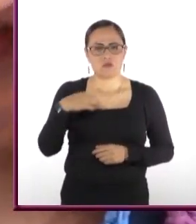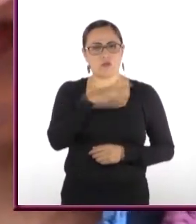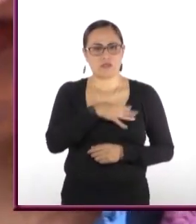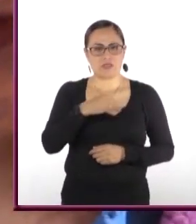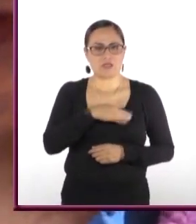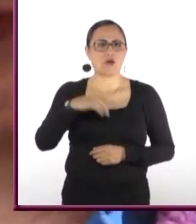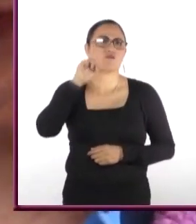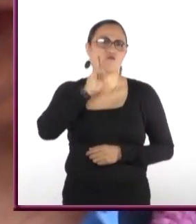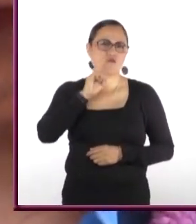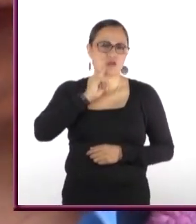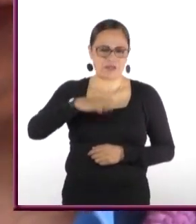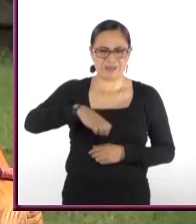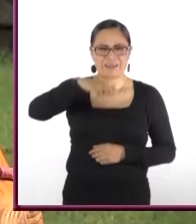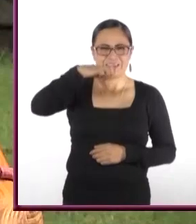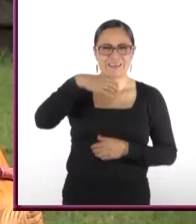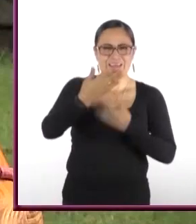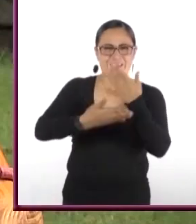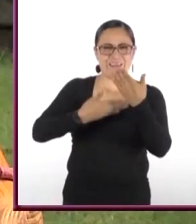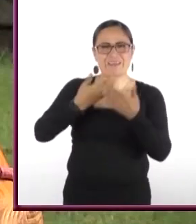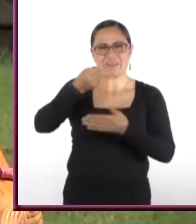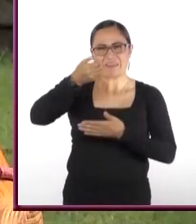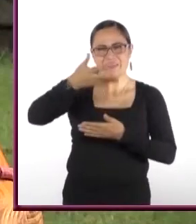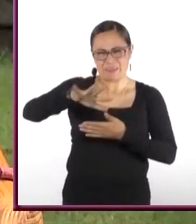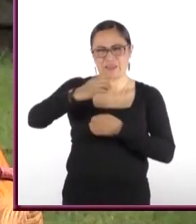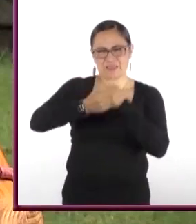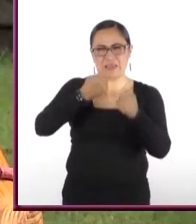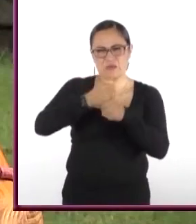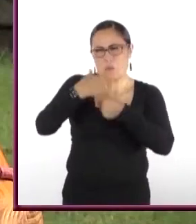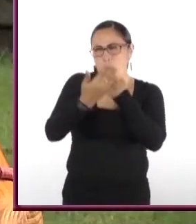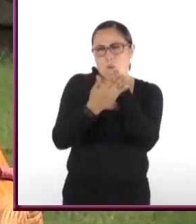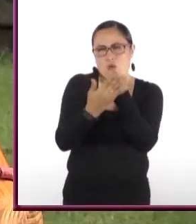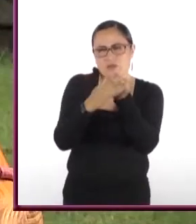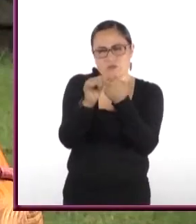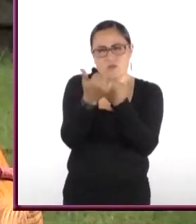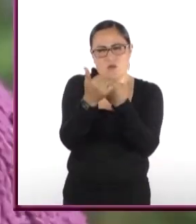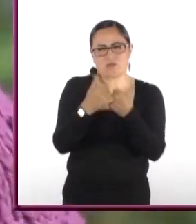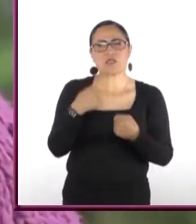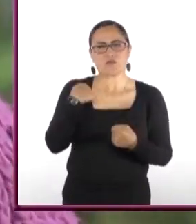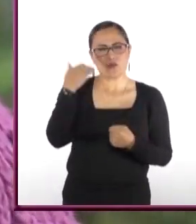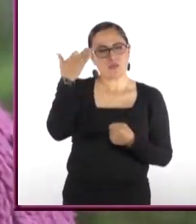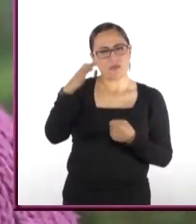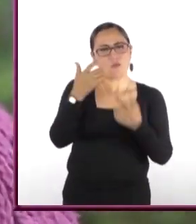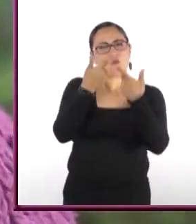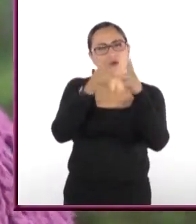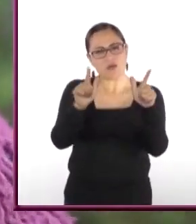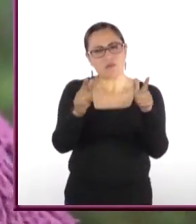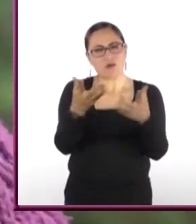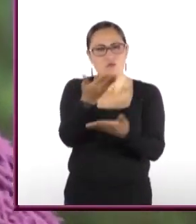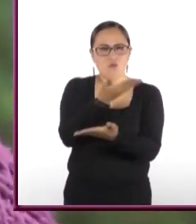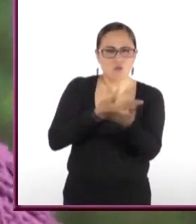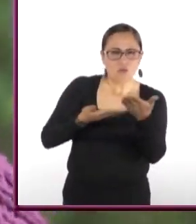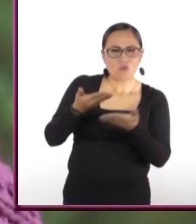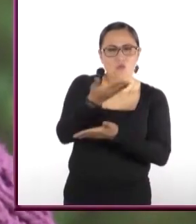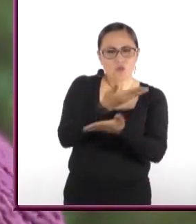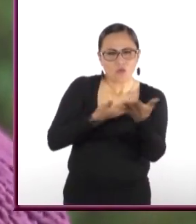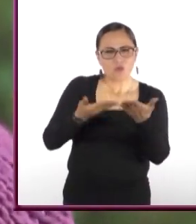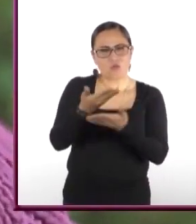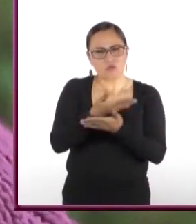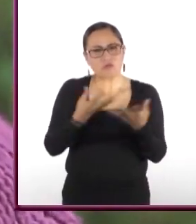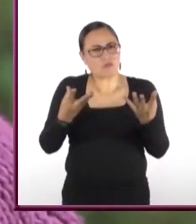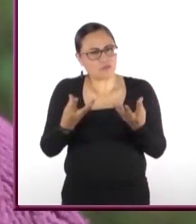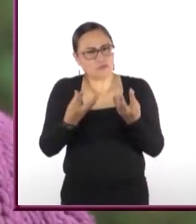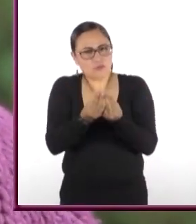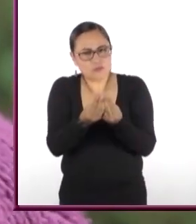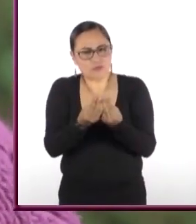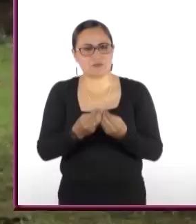Tengo una hija de 10 años que va a cumplir 11 y pues el tiempo libre que tengo lo intento pasar con ella.